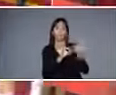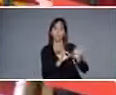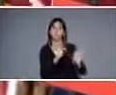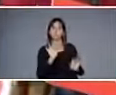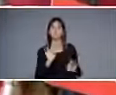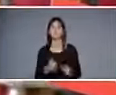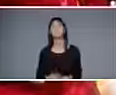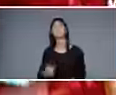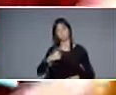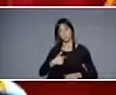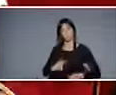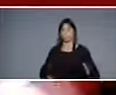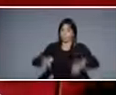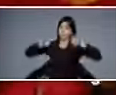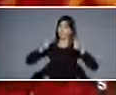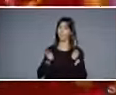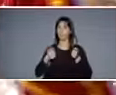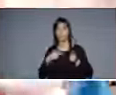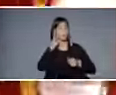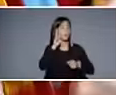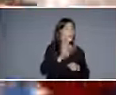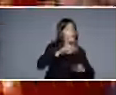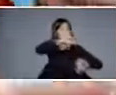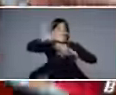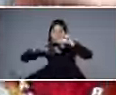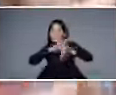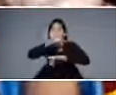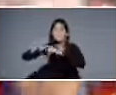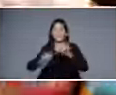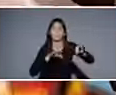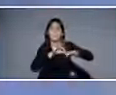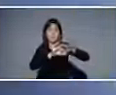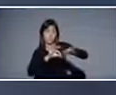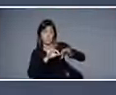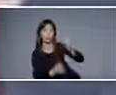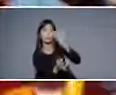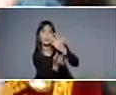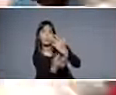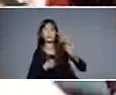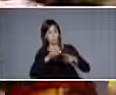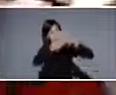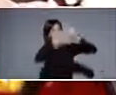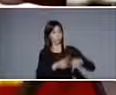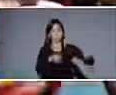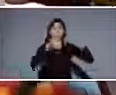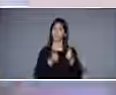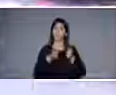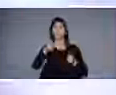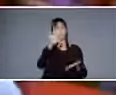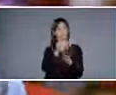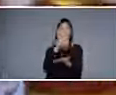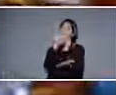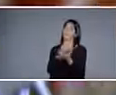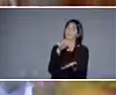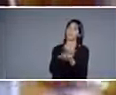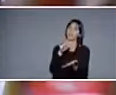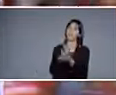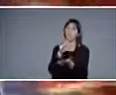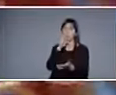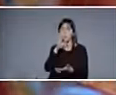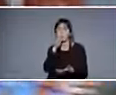soy cero seguro que mide el sulfuro de cada emisión. Puedes estar tranquilo que hay